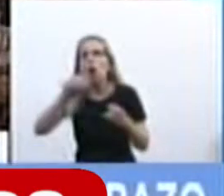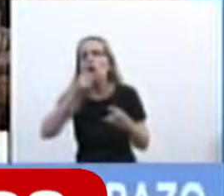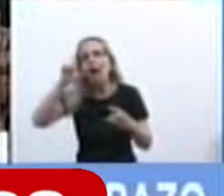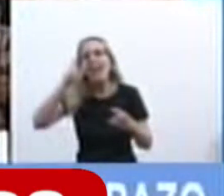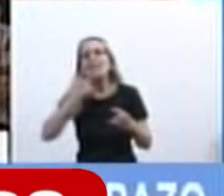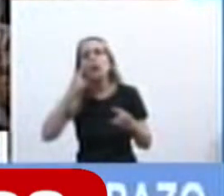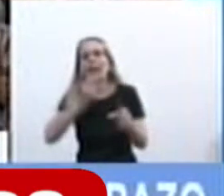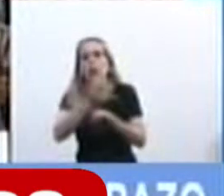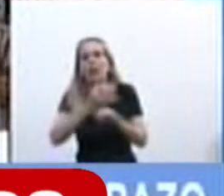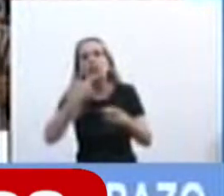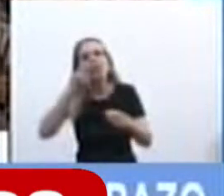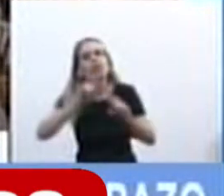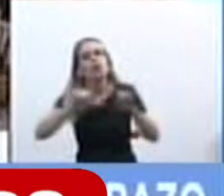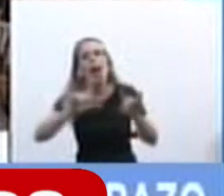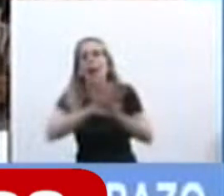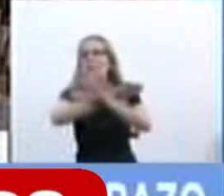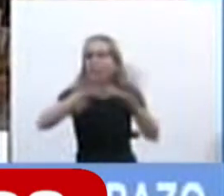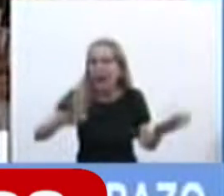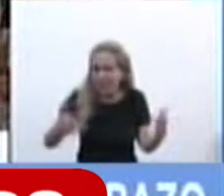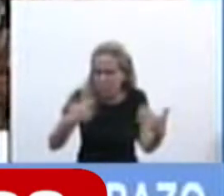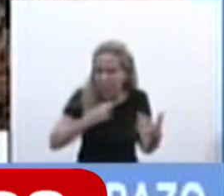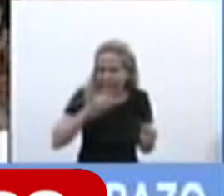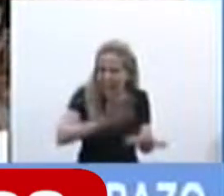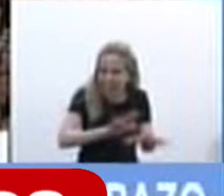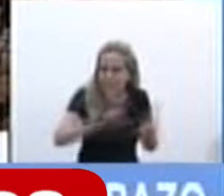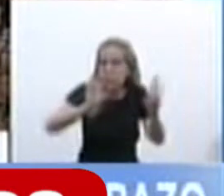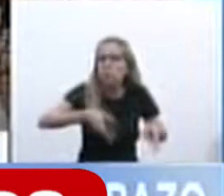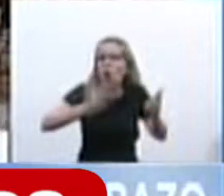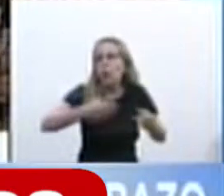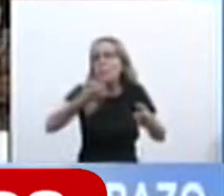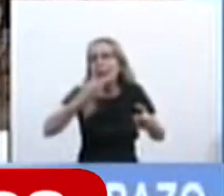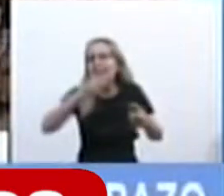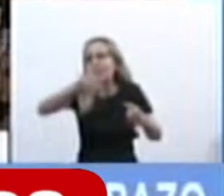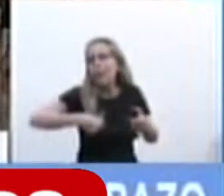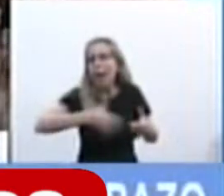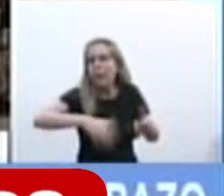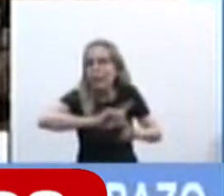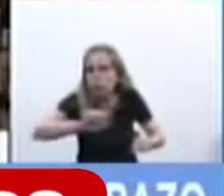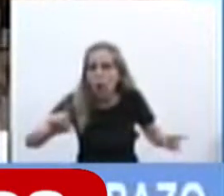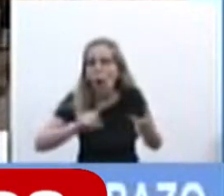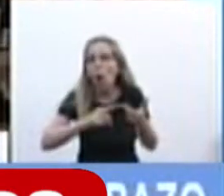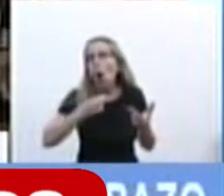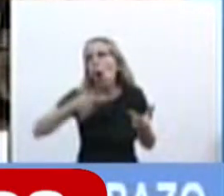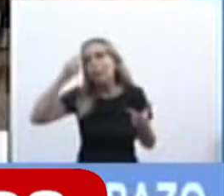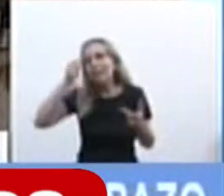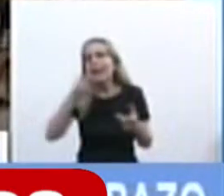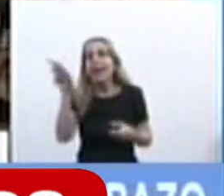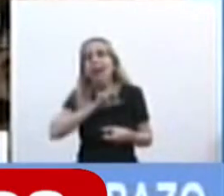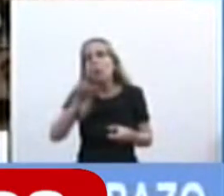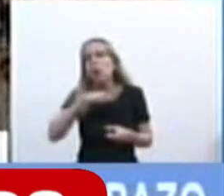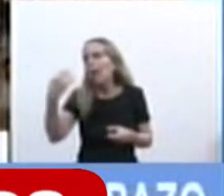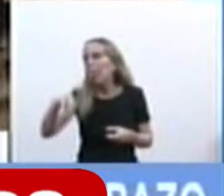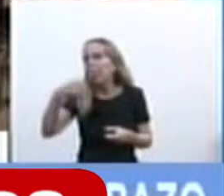sexual en las escuelas? ¿Podría querer prohibir los anticonceptivos? ¿Podría querer que las mujeres que no lleguen virgen